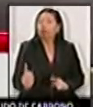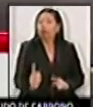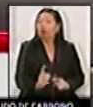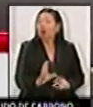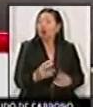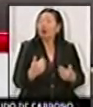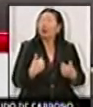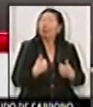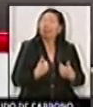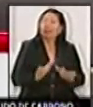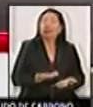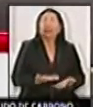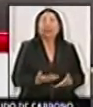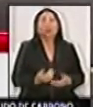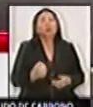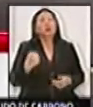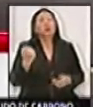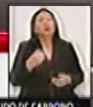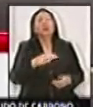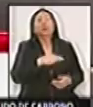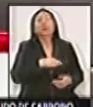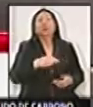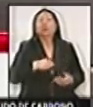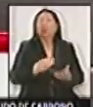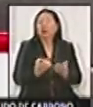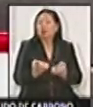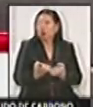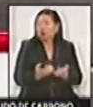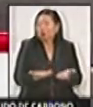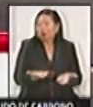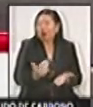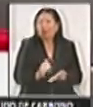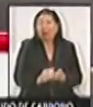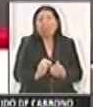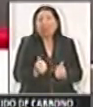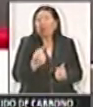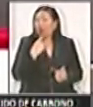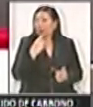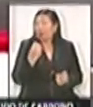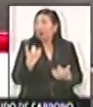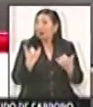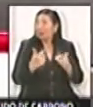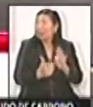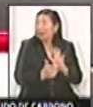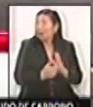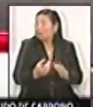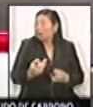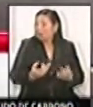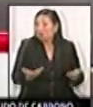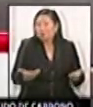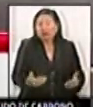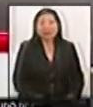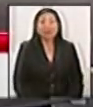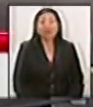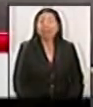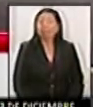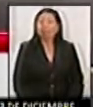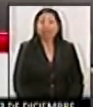nos cansamos del superpoderoso Ministerio de Economía y Finanzas, que de pronto nos dice que esta ley de presupuesto va a